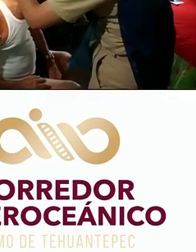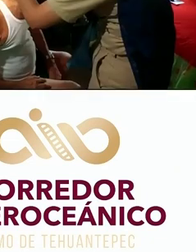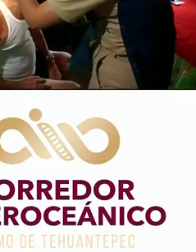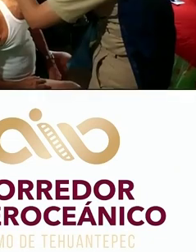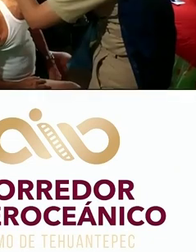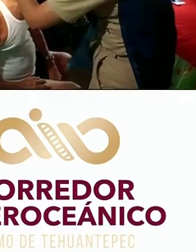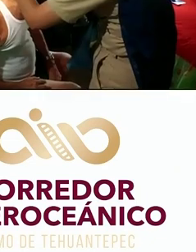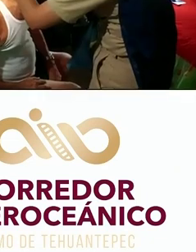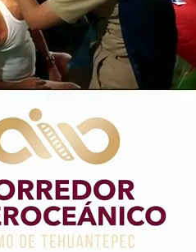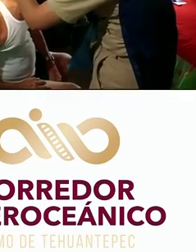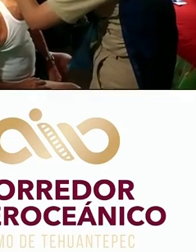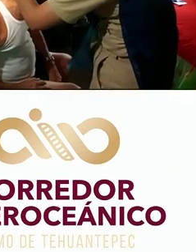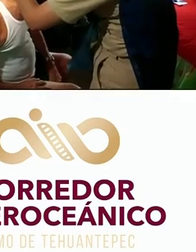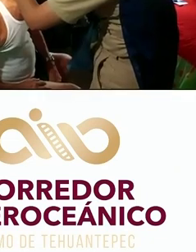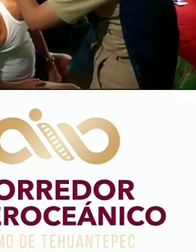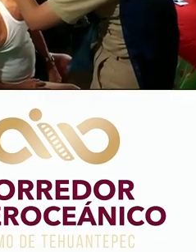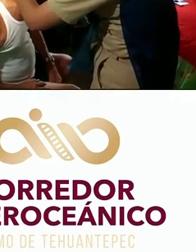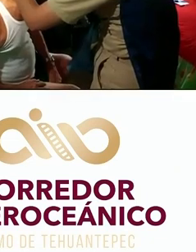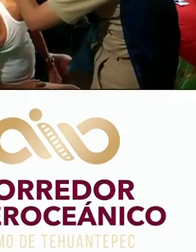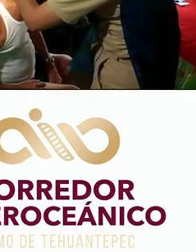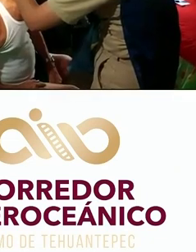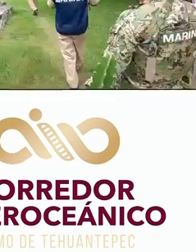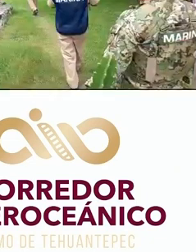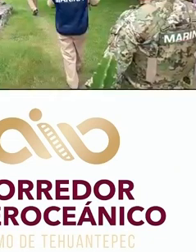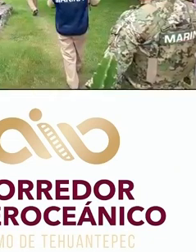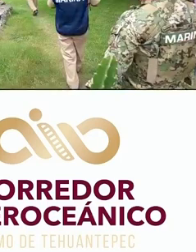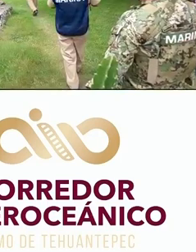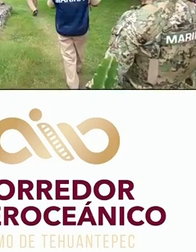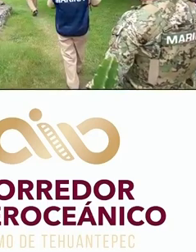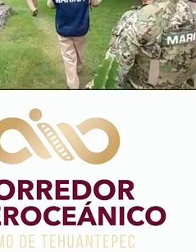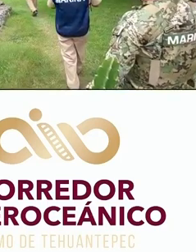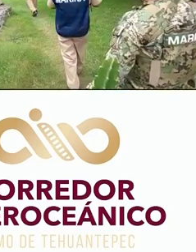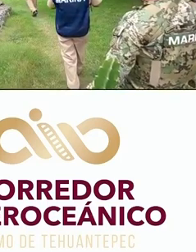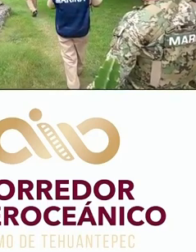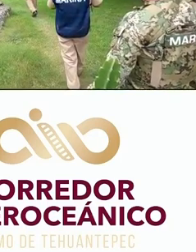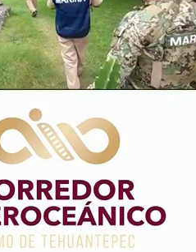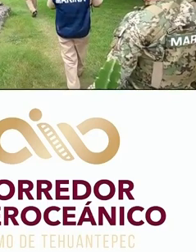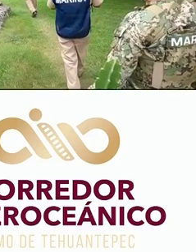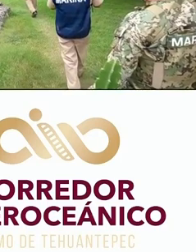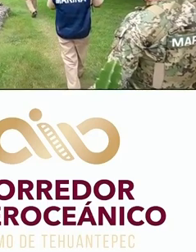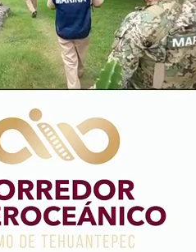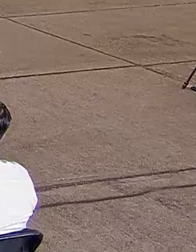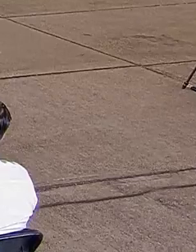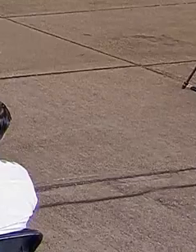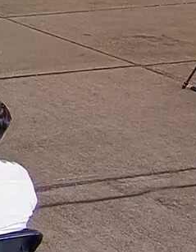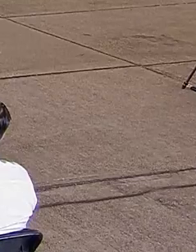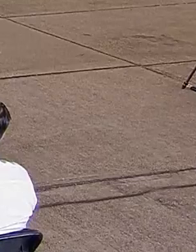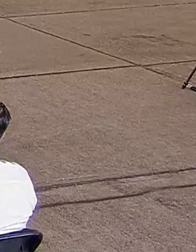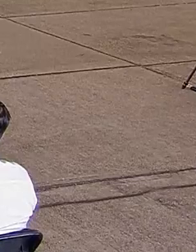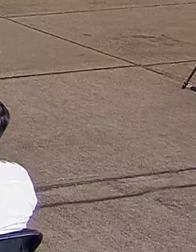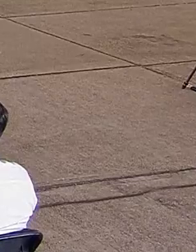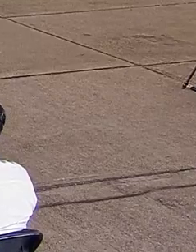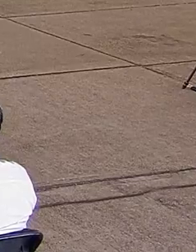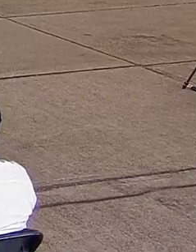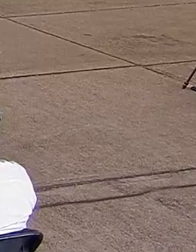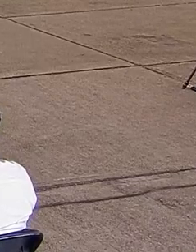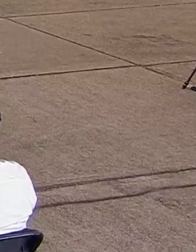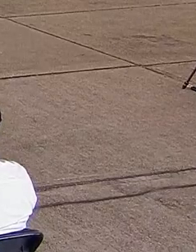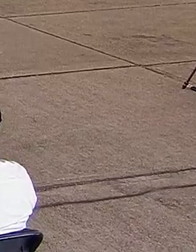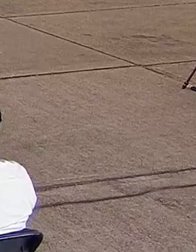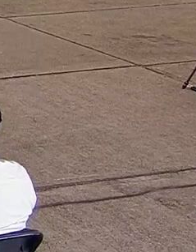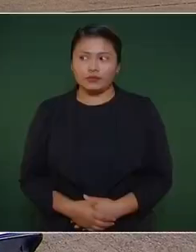59,131 personas. Es un servicio que da la Secretaría de Marina junto con el Instituto Mexicano del Seguro Social,